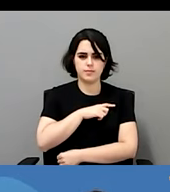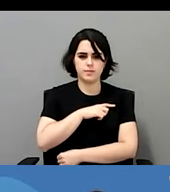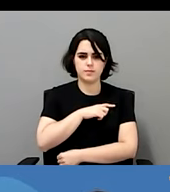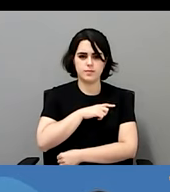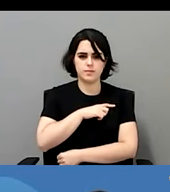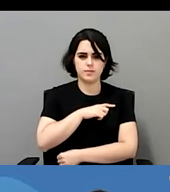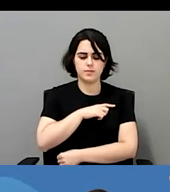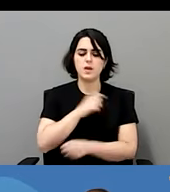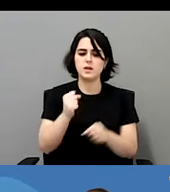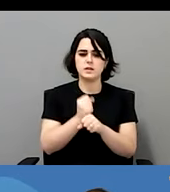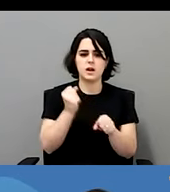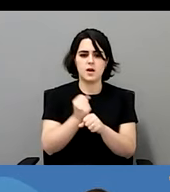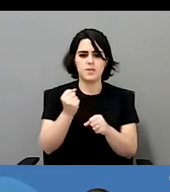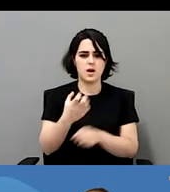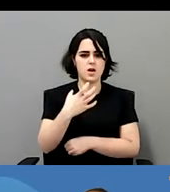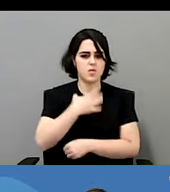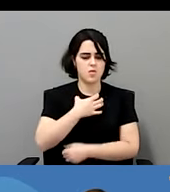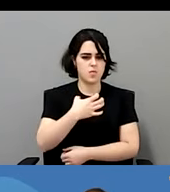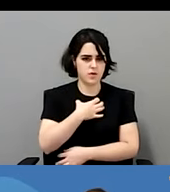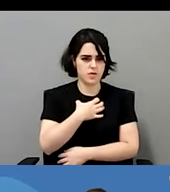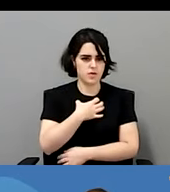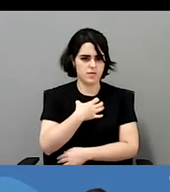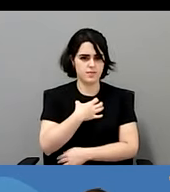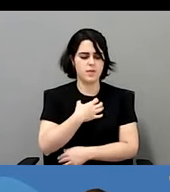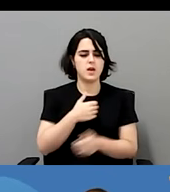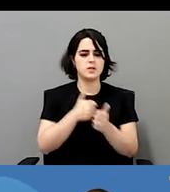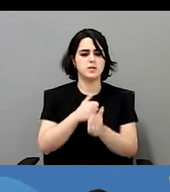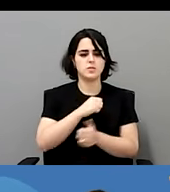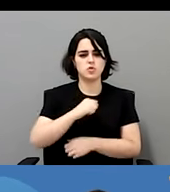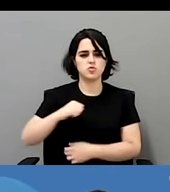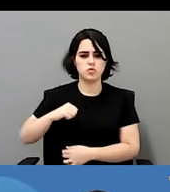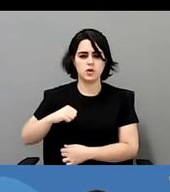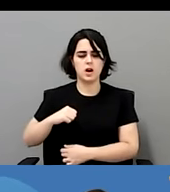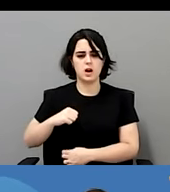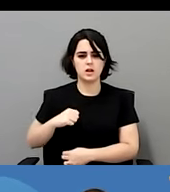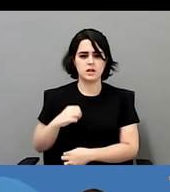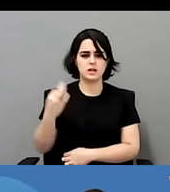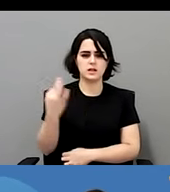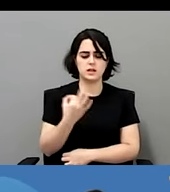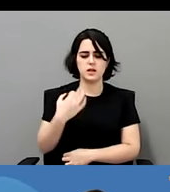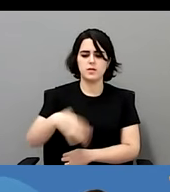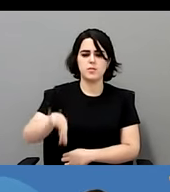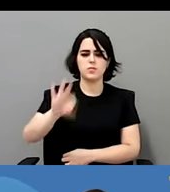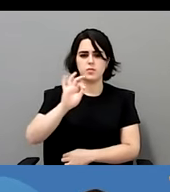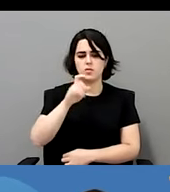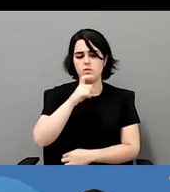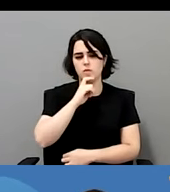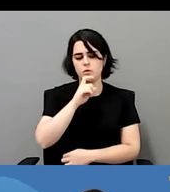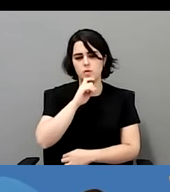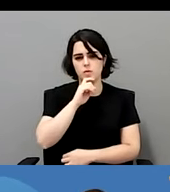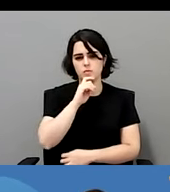El asistente personal debe de ser elegido por